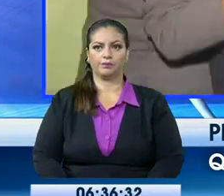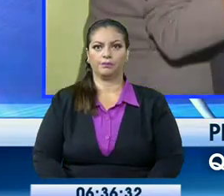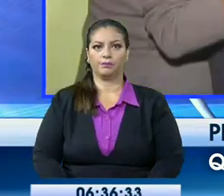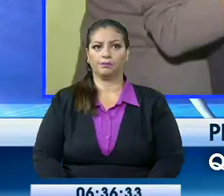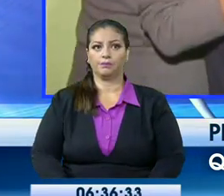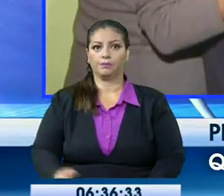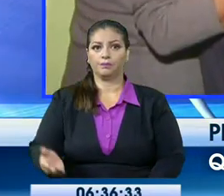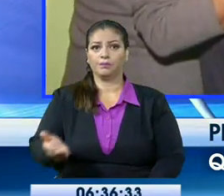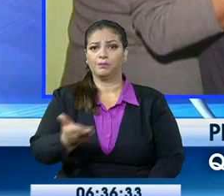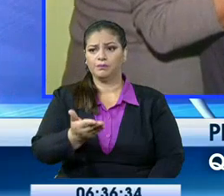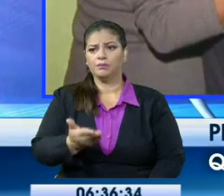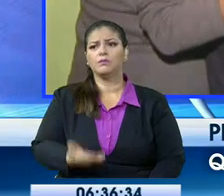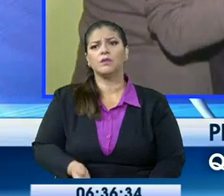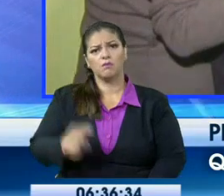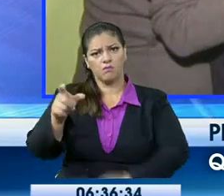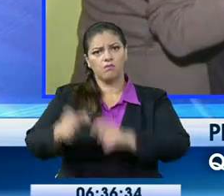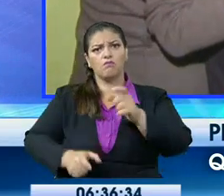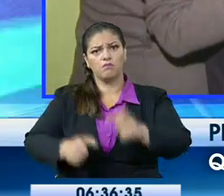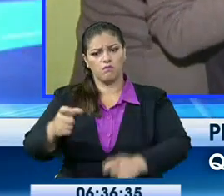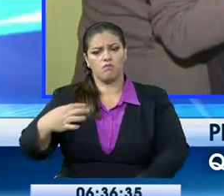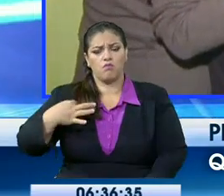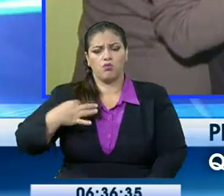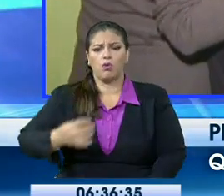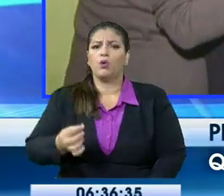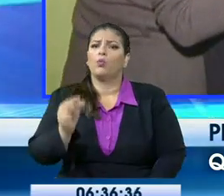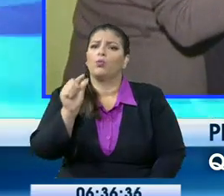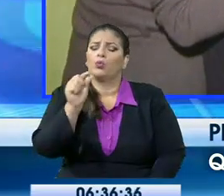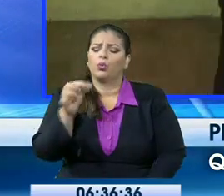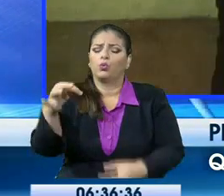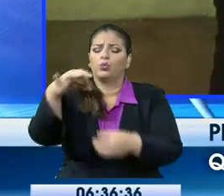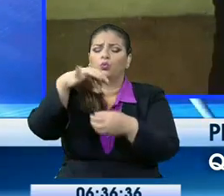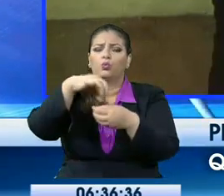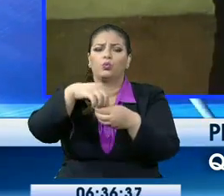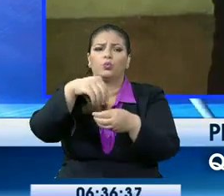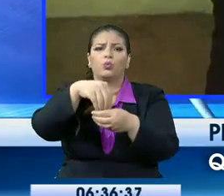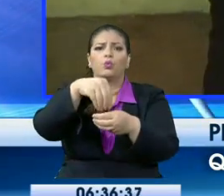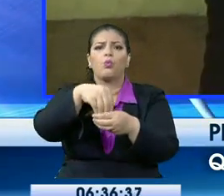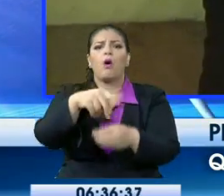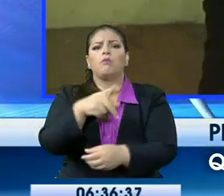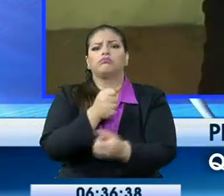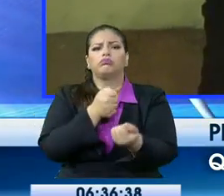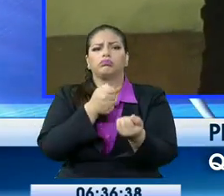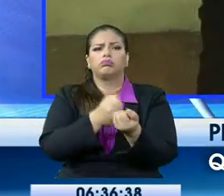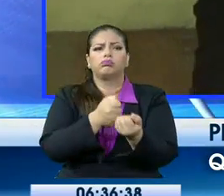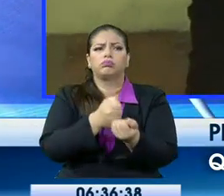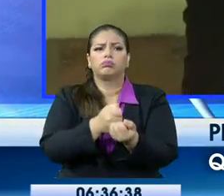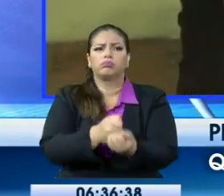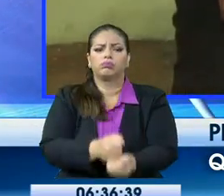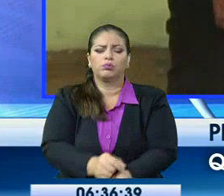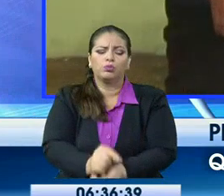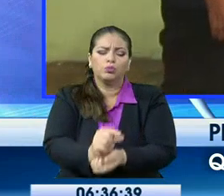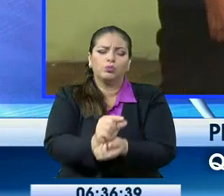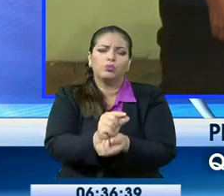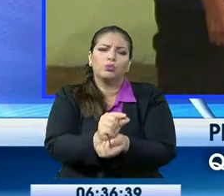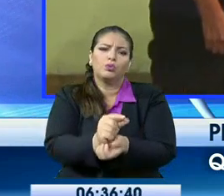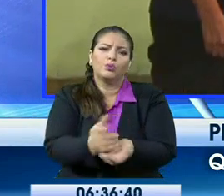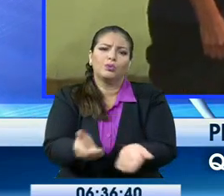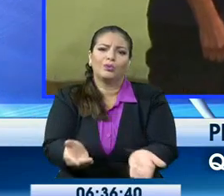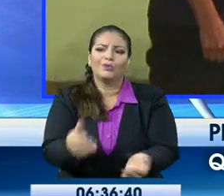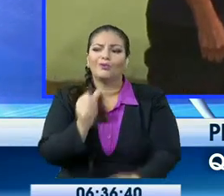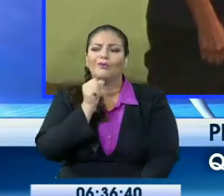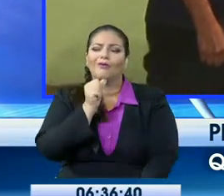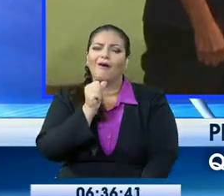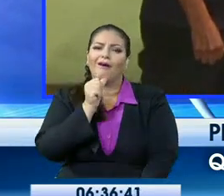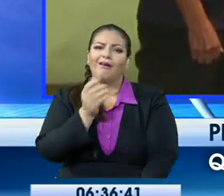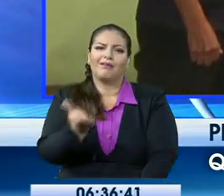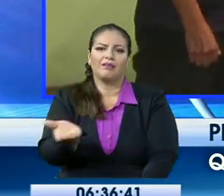dando todo lo que tienen. Así es, sí. Pero poca en relación a lo que se necesita. Solo para pagar a la funeraria $600. Y sin